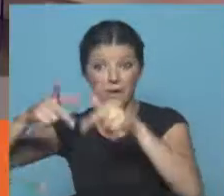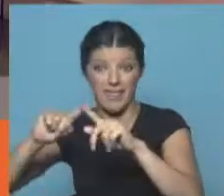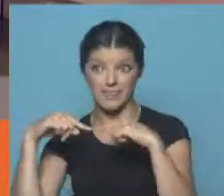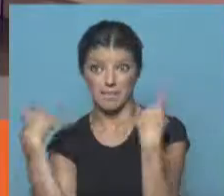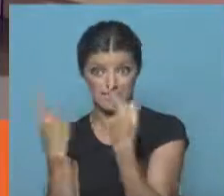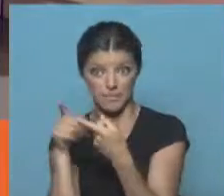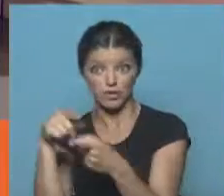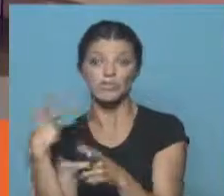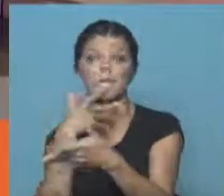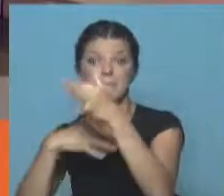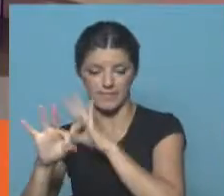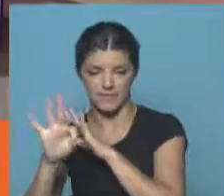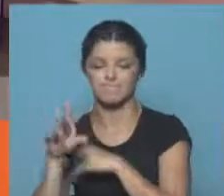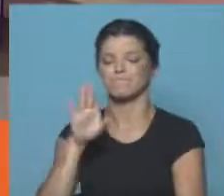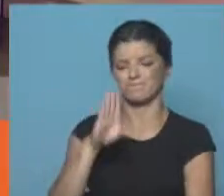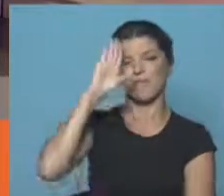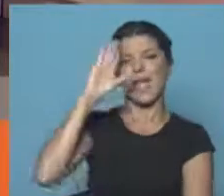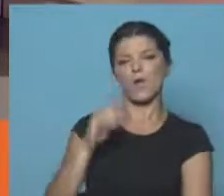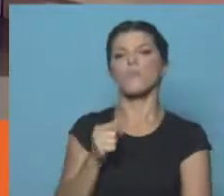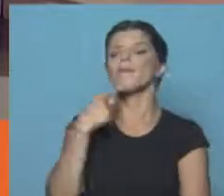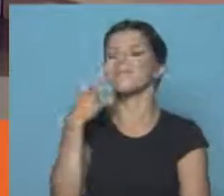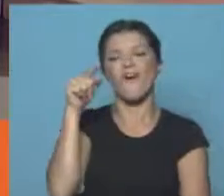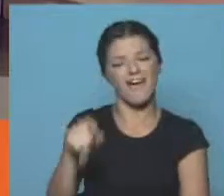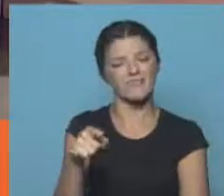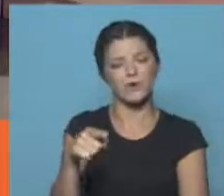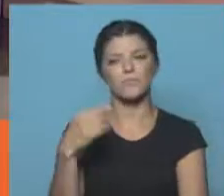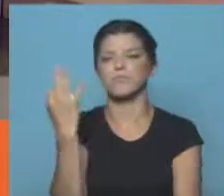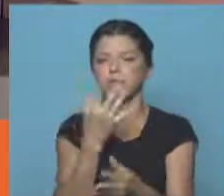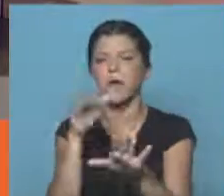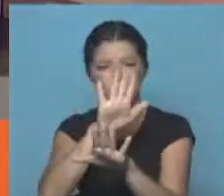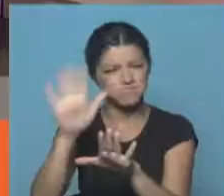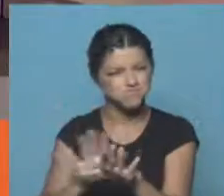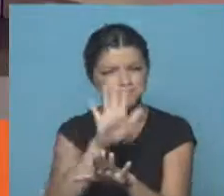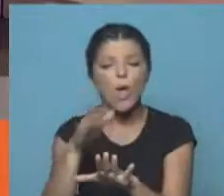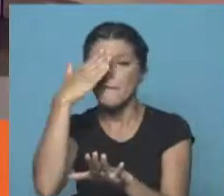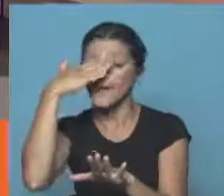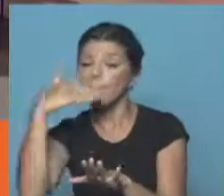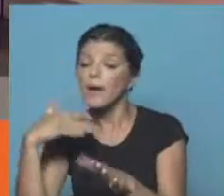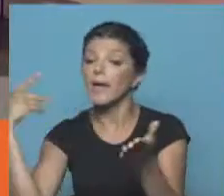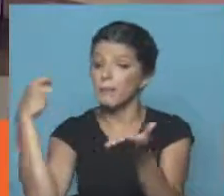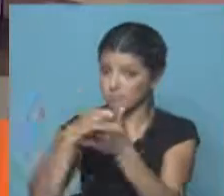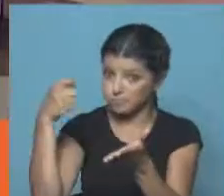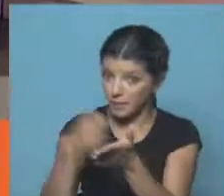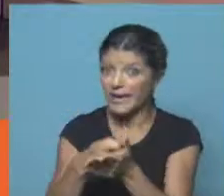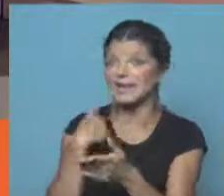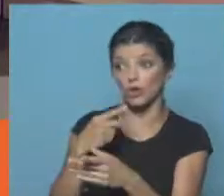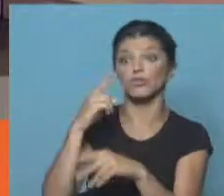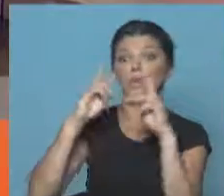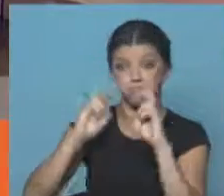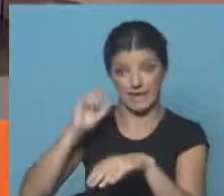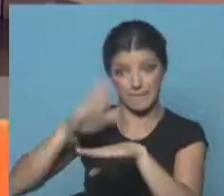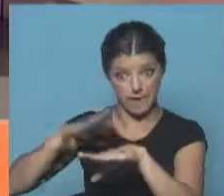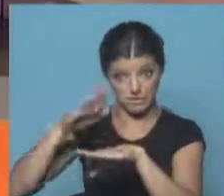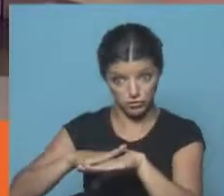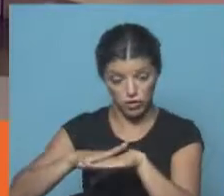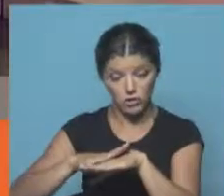Rafecas determinó que esta maniobra fue para intentar encubrir post facto, o sea, después que sucedió el hecho, después de que Milani fuera intimado por la OA, por la